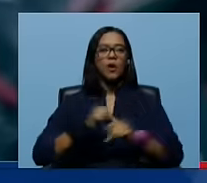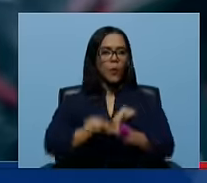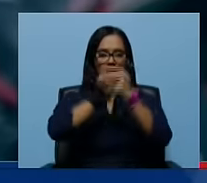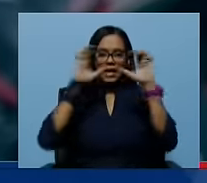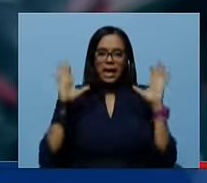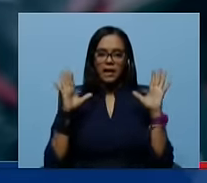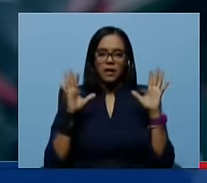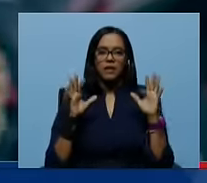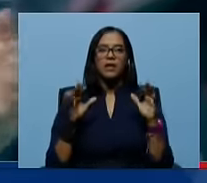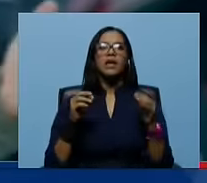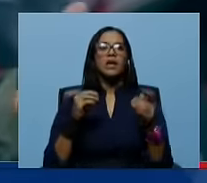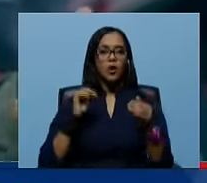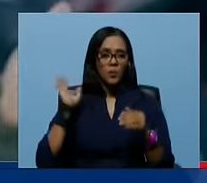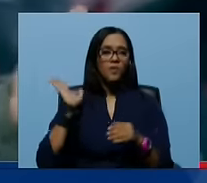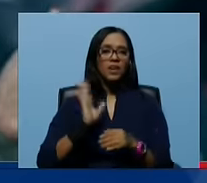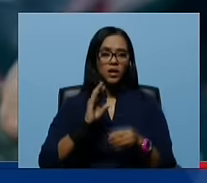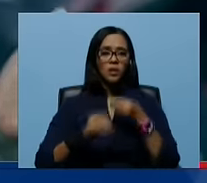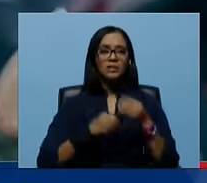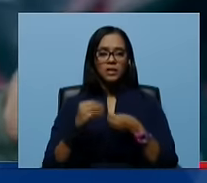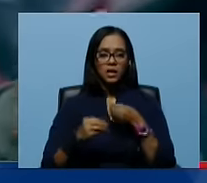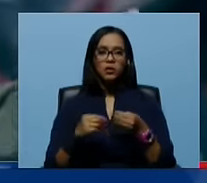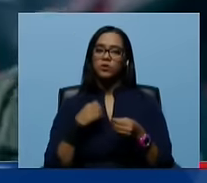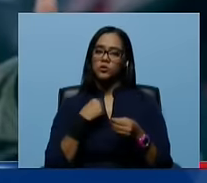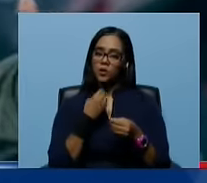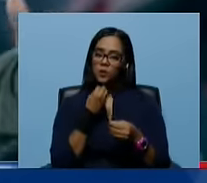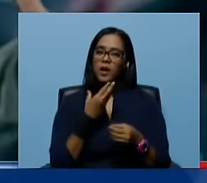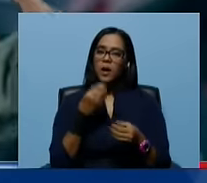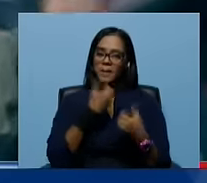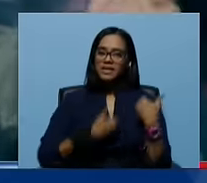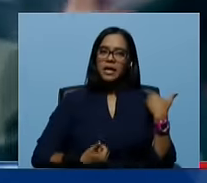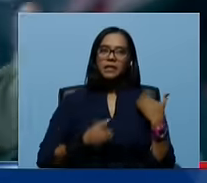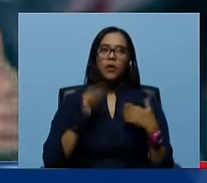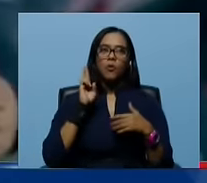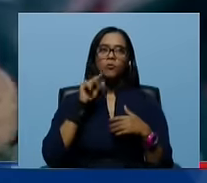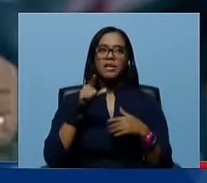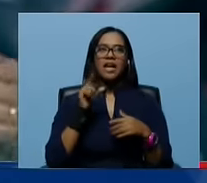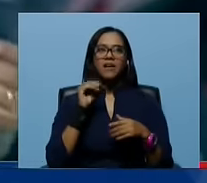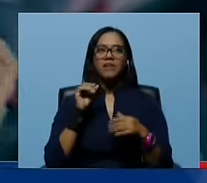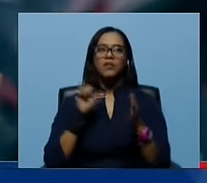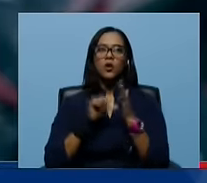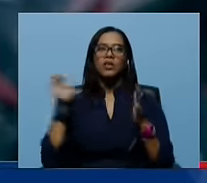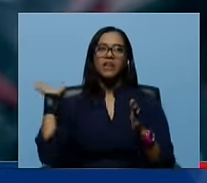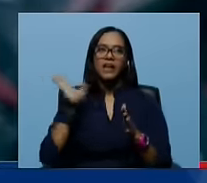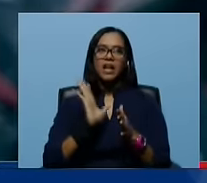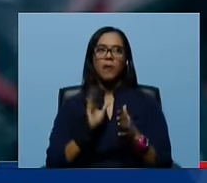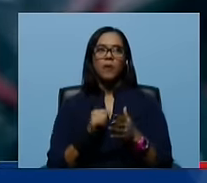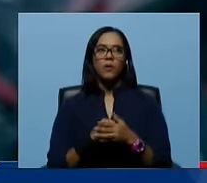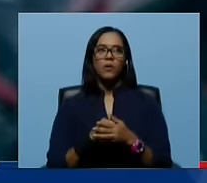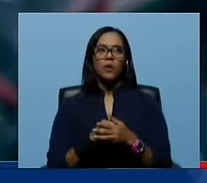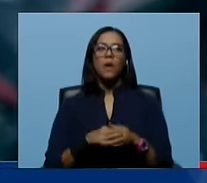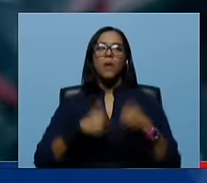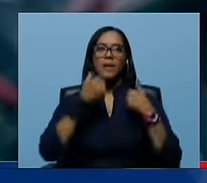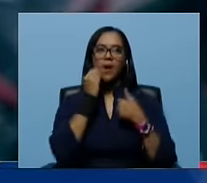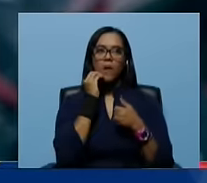y lo hemos venido haciendo. Bueno, presidente, usted hablaba de dónde veníamos. Los más